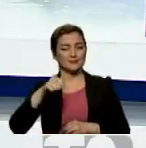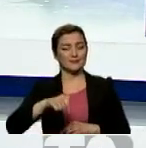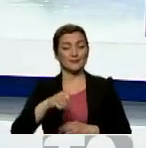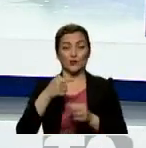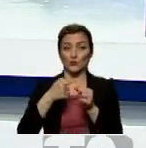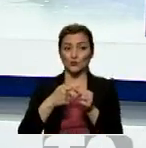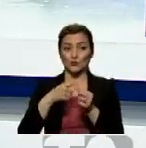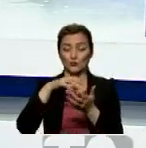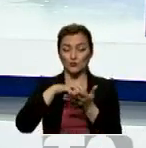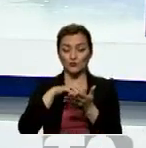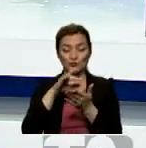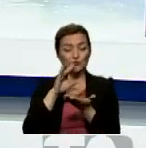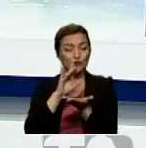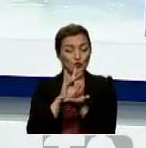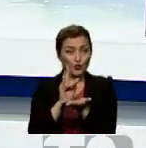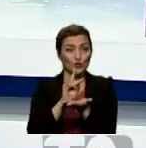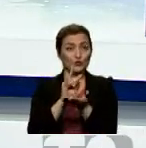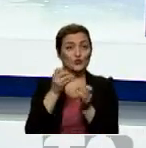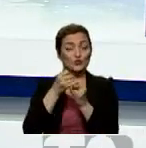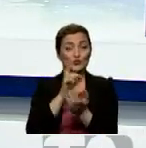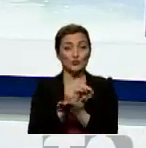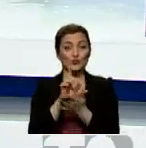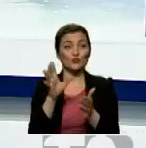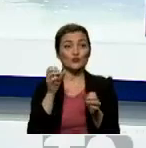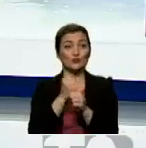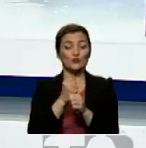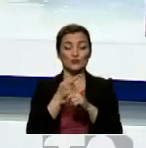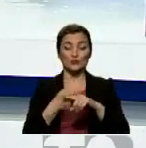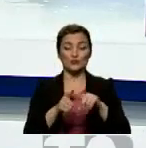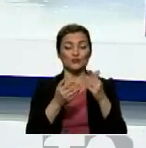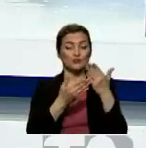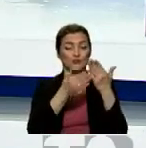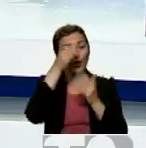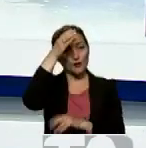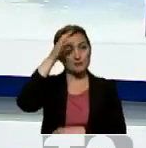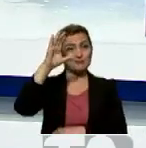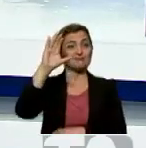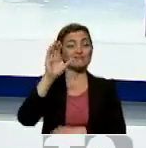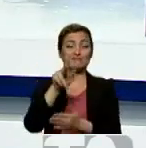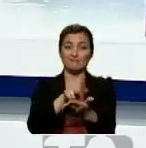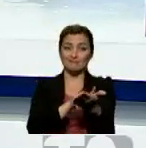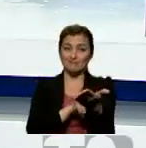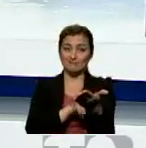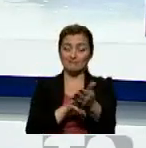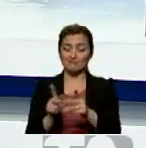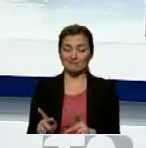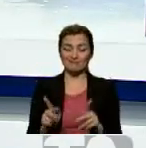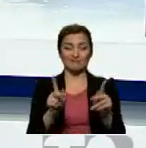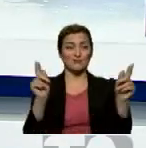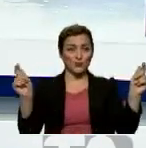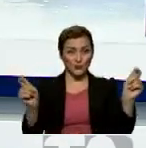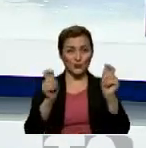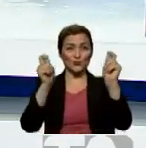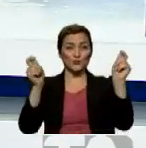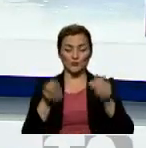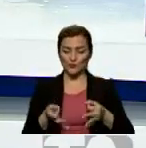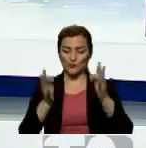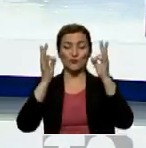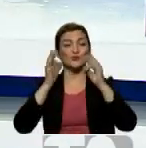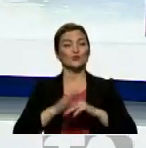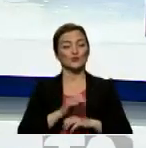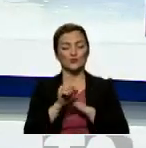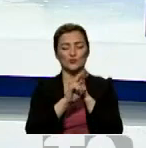de la provincia de Bolívar, durante este fin de semana, se realizaron varios eventos culturales y tradicionales preparados para celebrar los